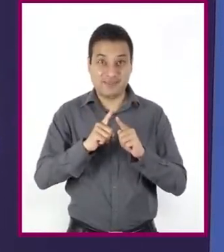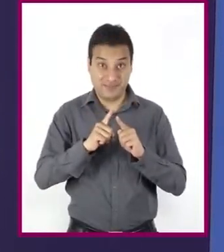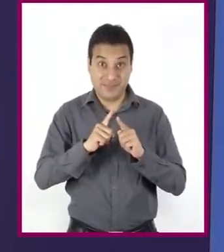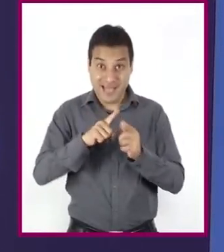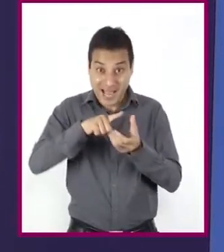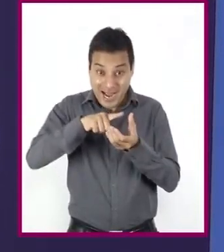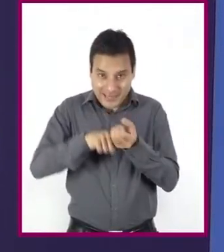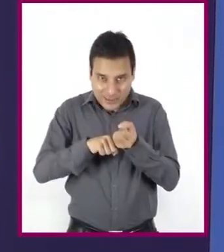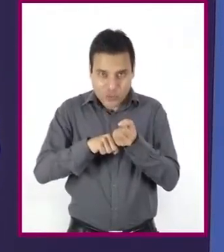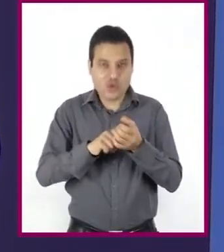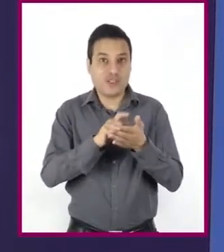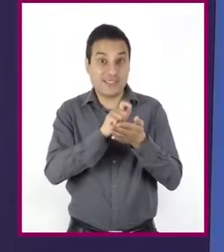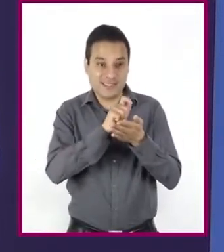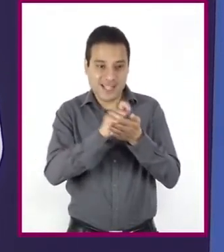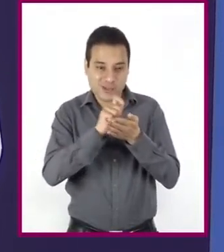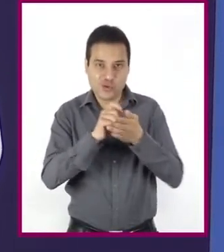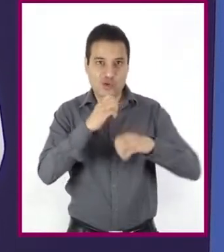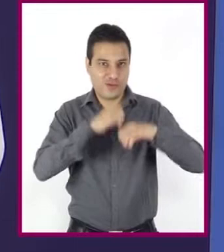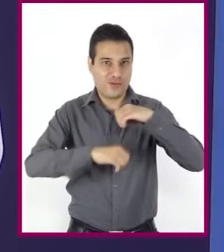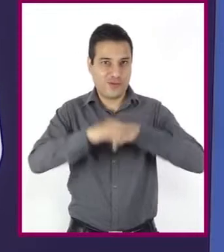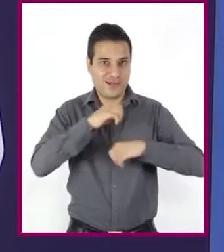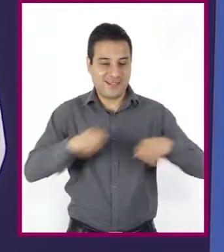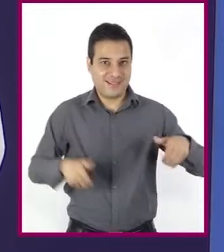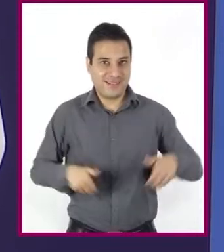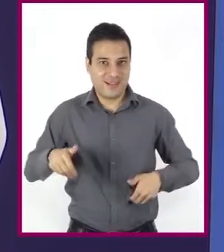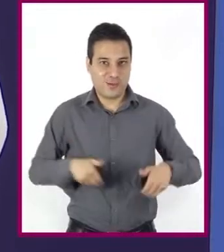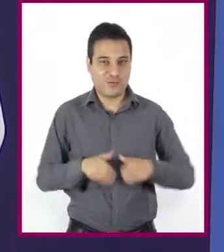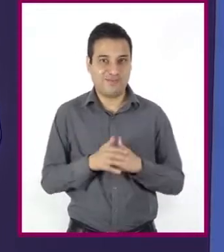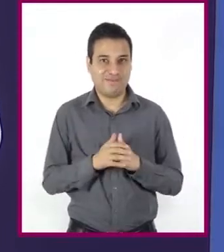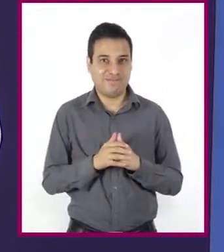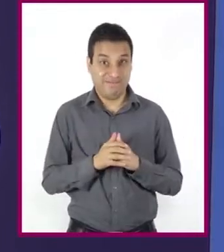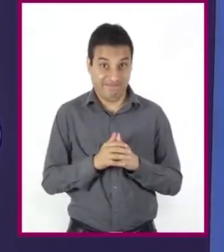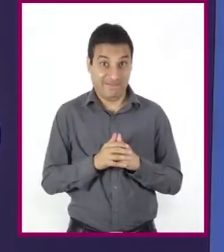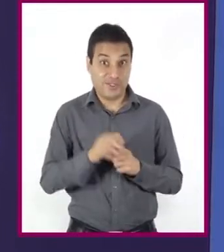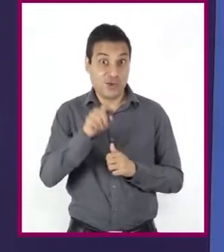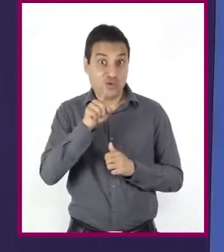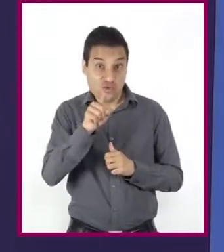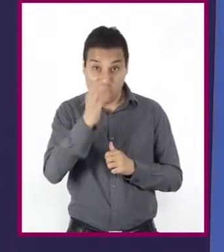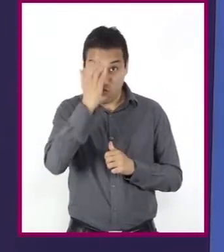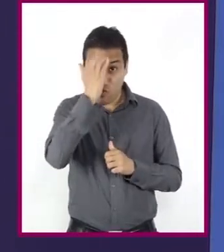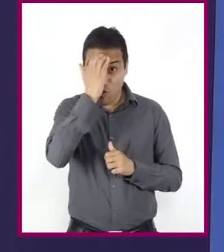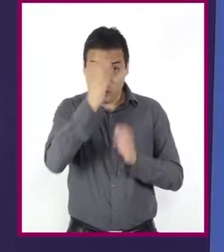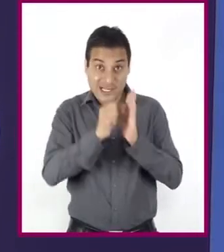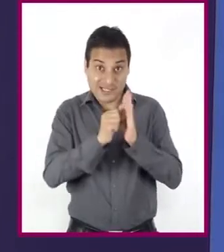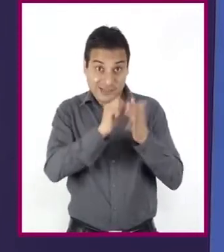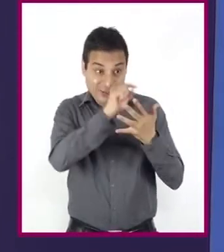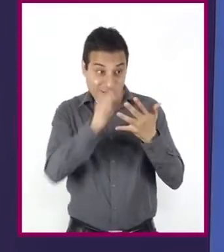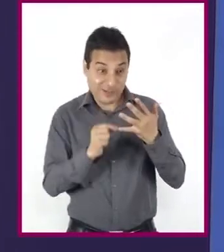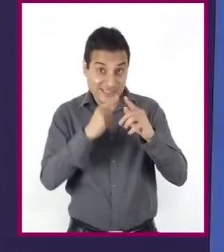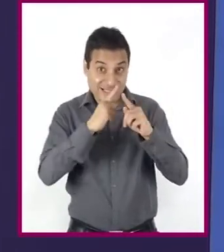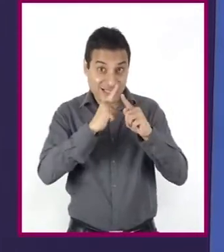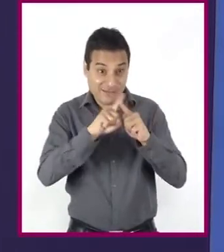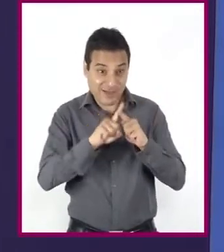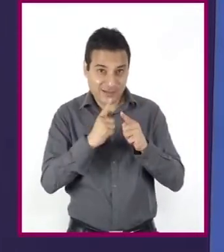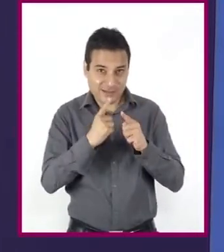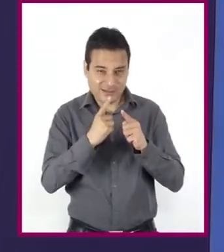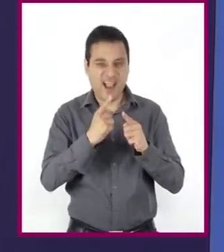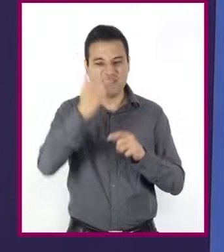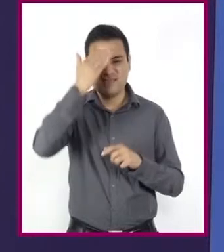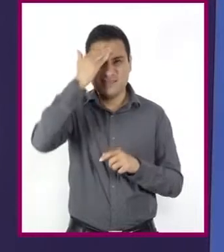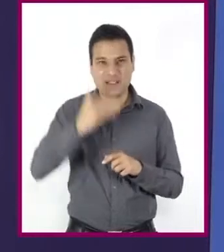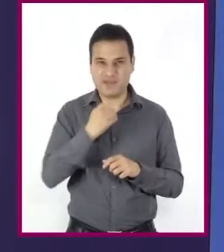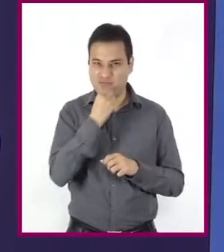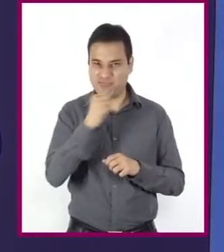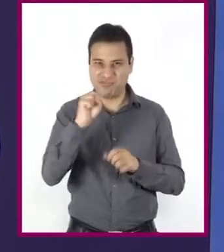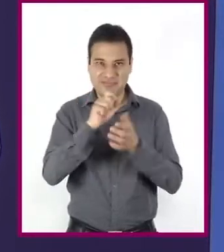y utilizaremos en los textos teatrales, ya que el que con signos anda, a escribir se enseña. Con